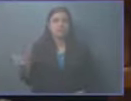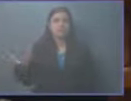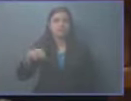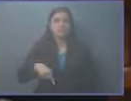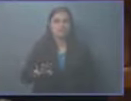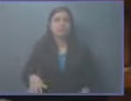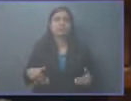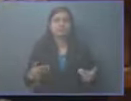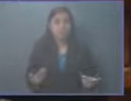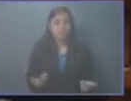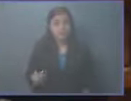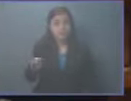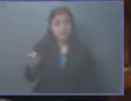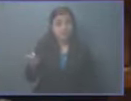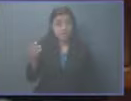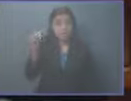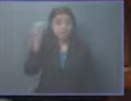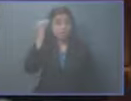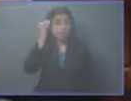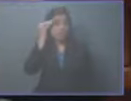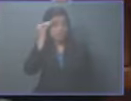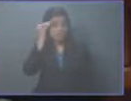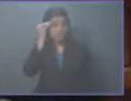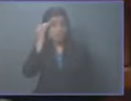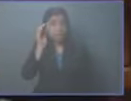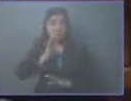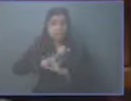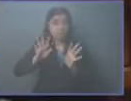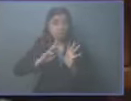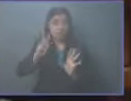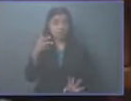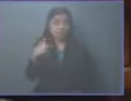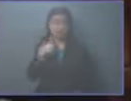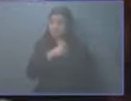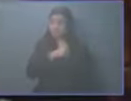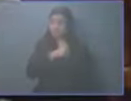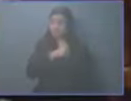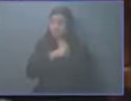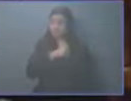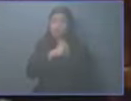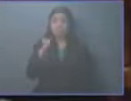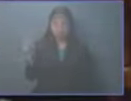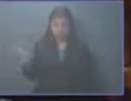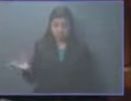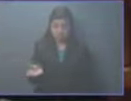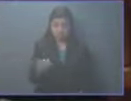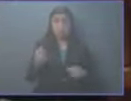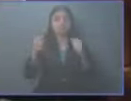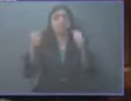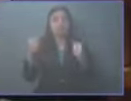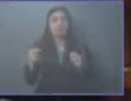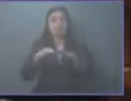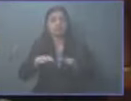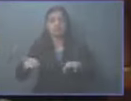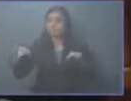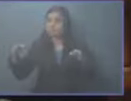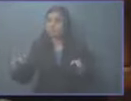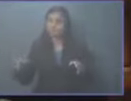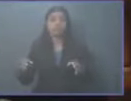lo tanto, si él, sabiendo que ya no era viceministro, se sentó, hicieron